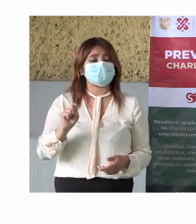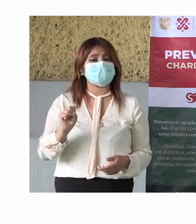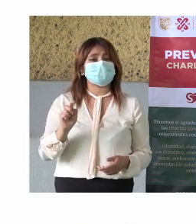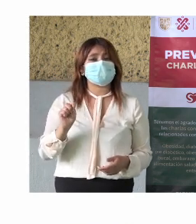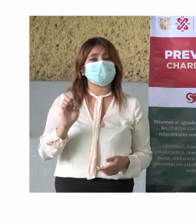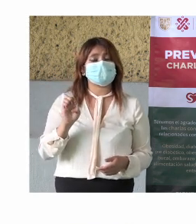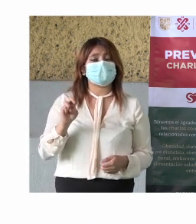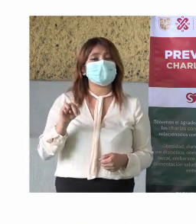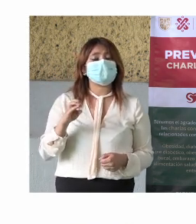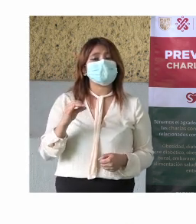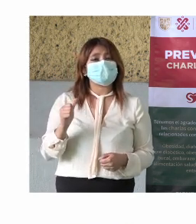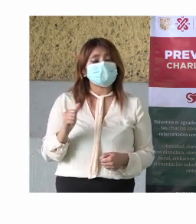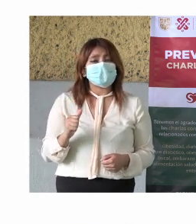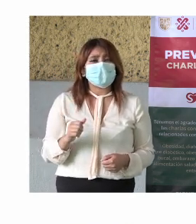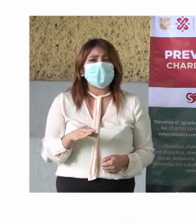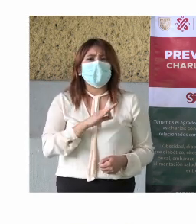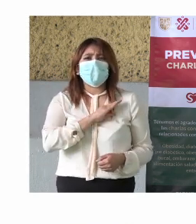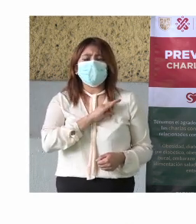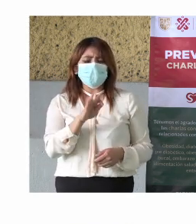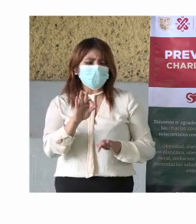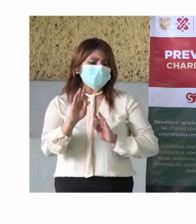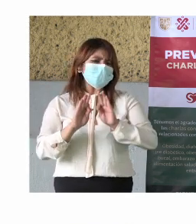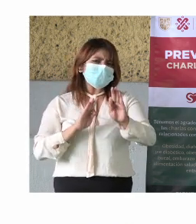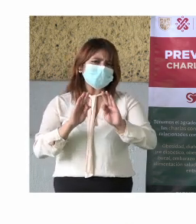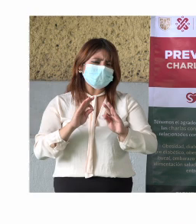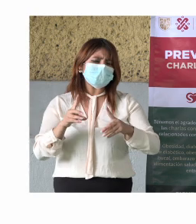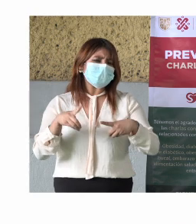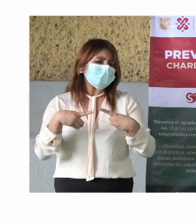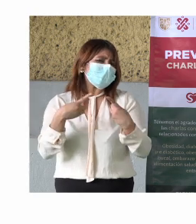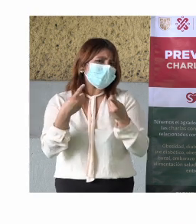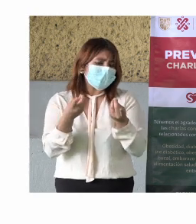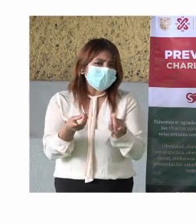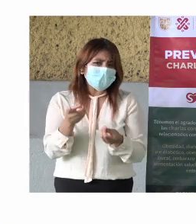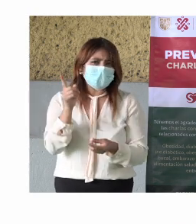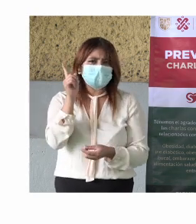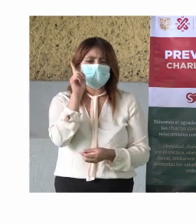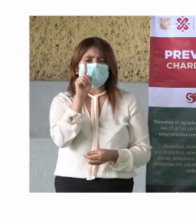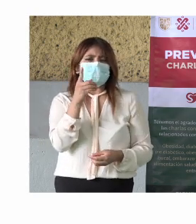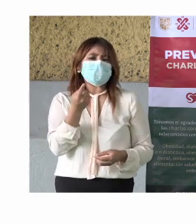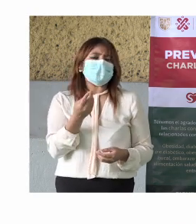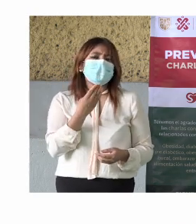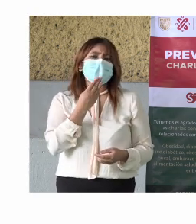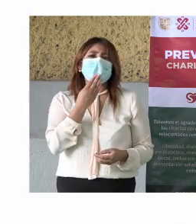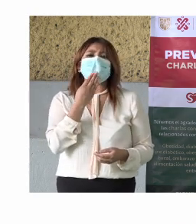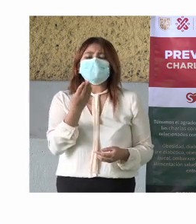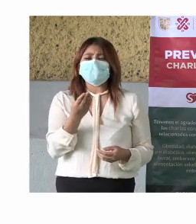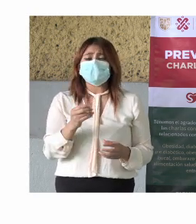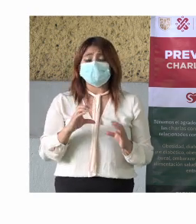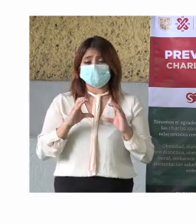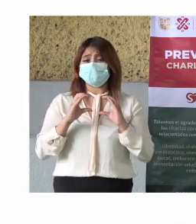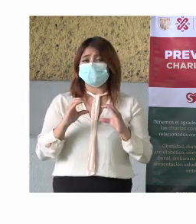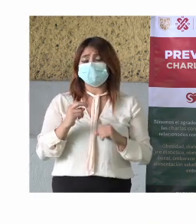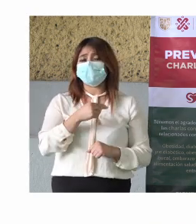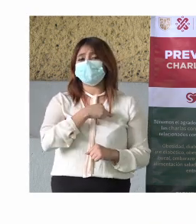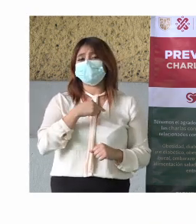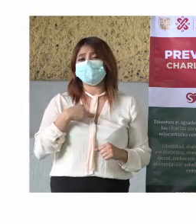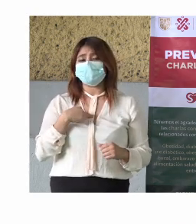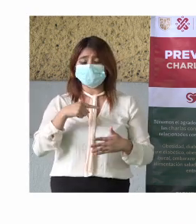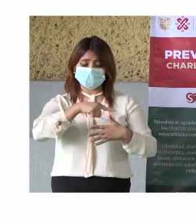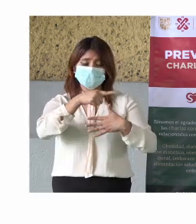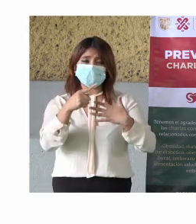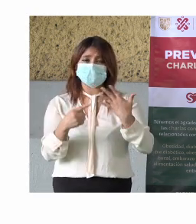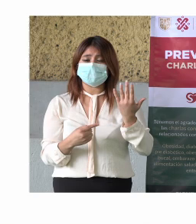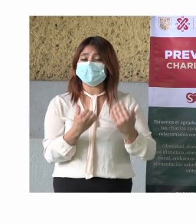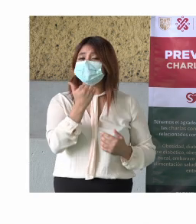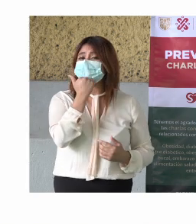podemos ya dar tratamiento específicamente con metformina porque tiene muchos efectos benéficos para ayudar a controlar nuestros niveles de glucosa